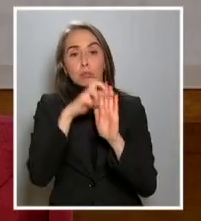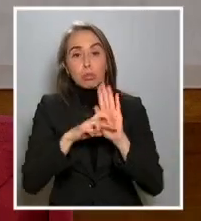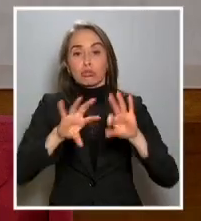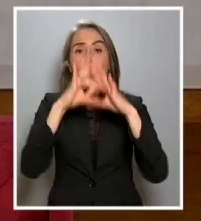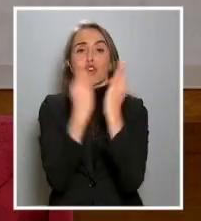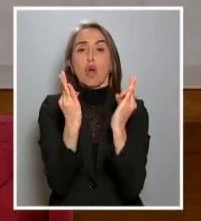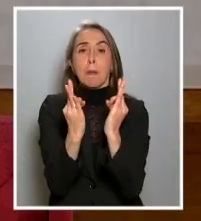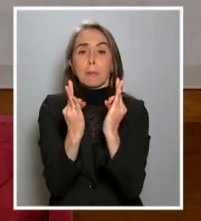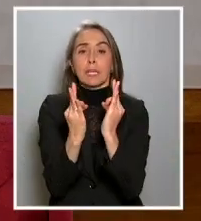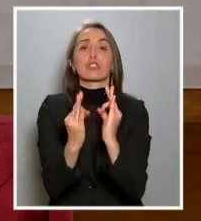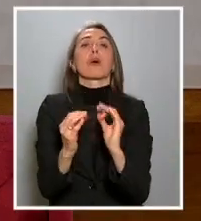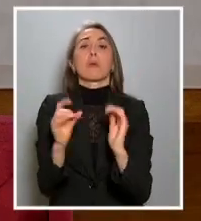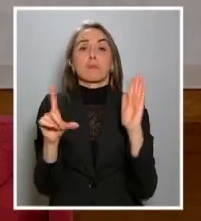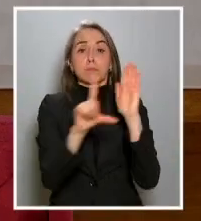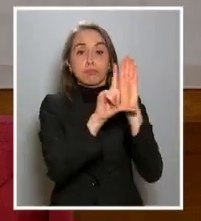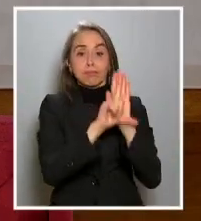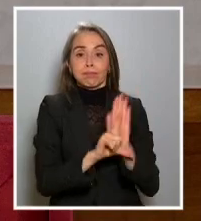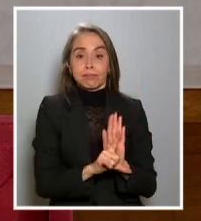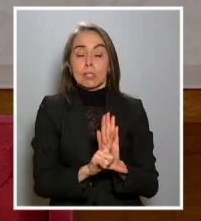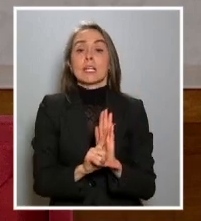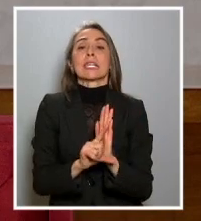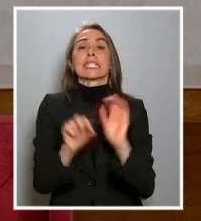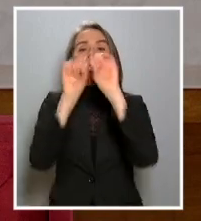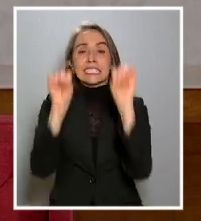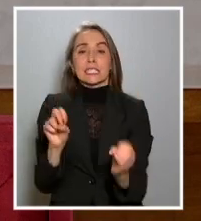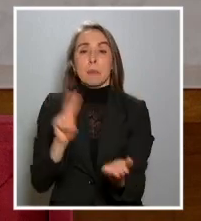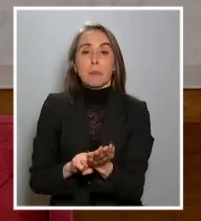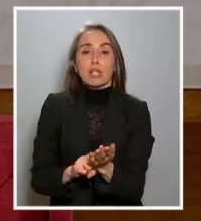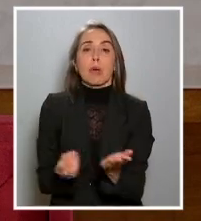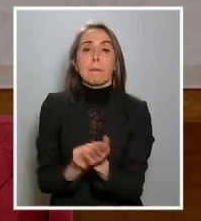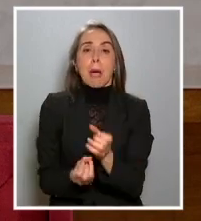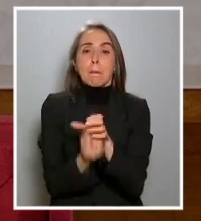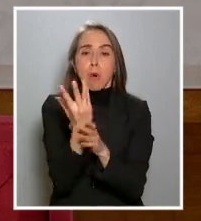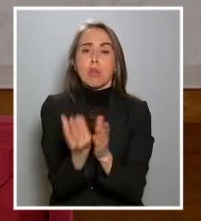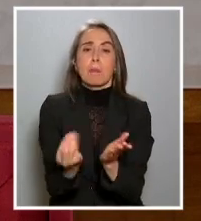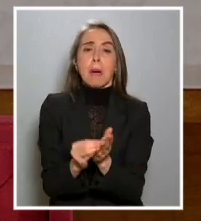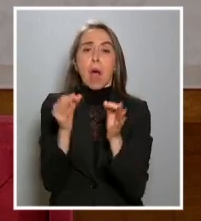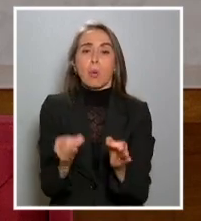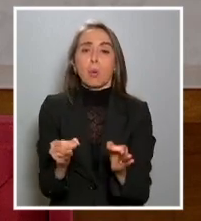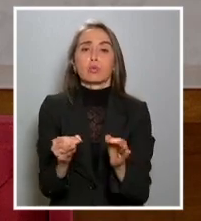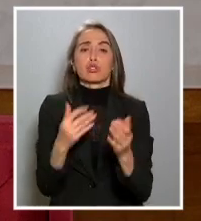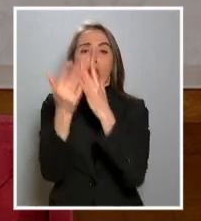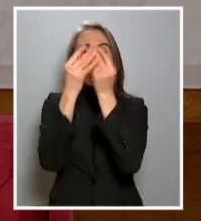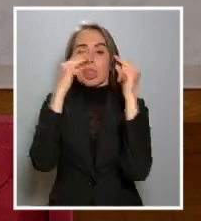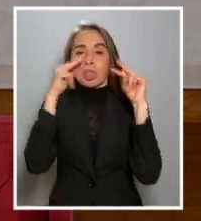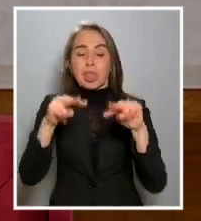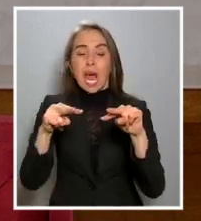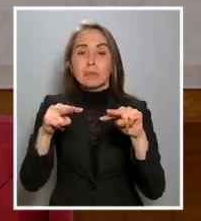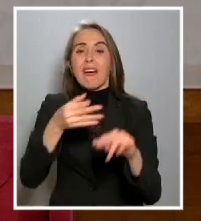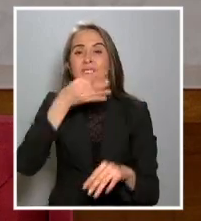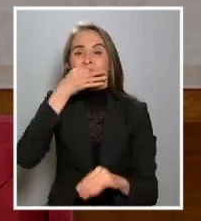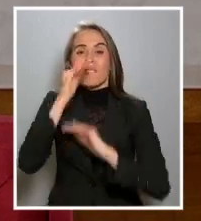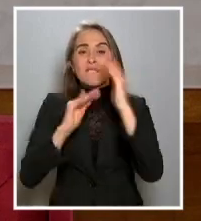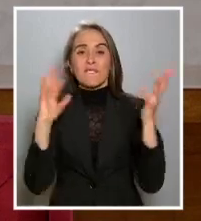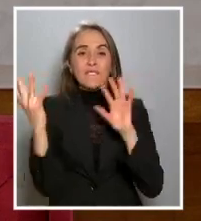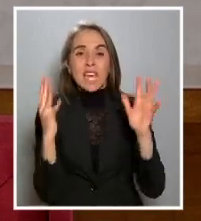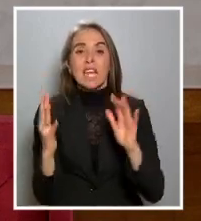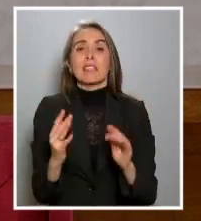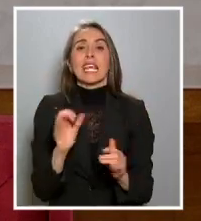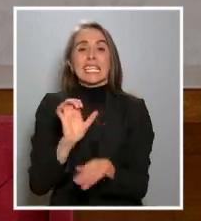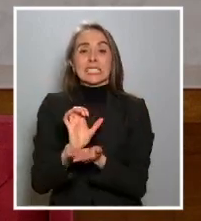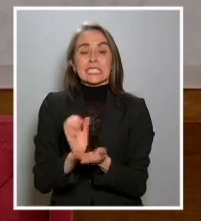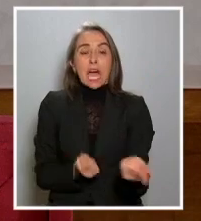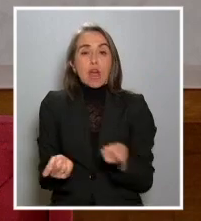integral para alcanzar un sistema tributario más moderno, más justo, más transparente, verde, con medidas de eficiencia del Estado